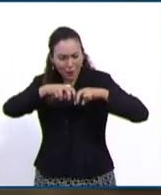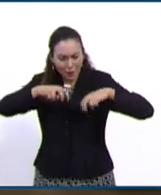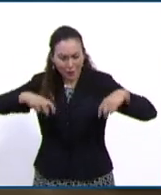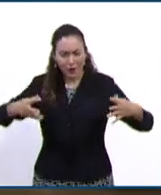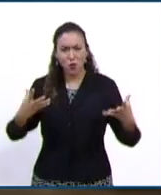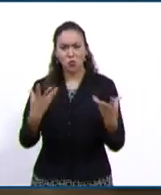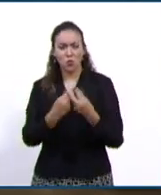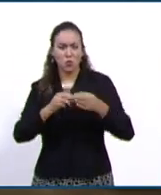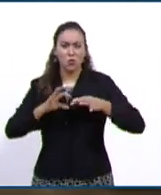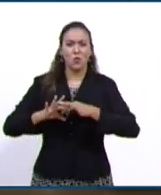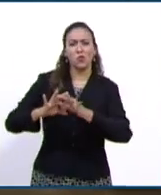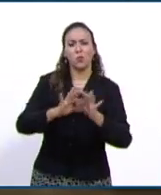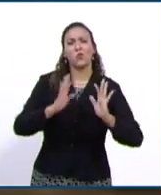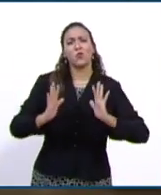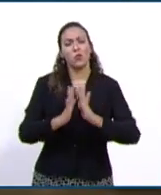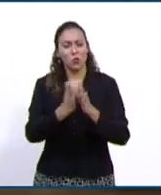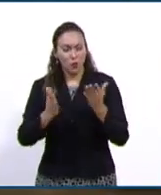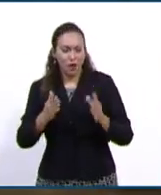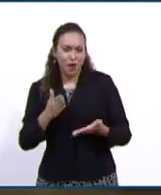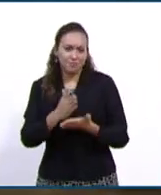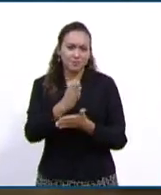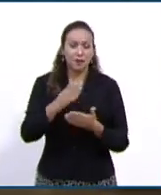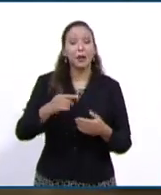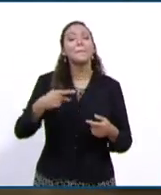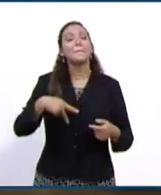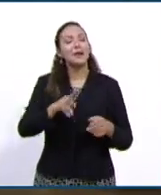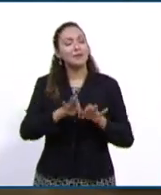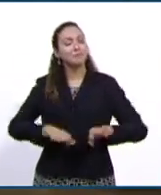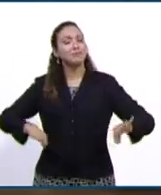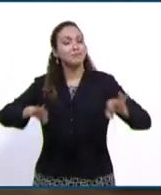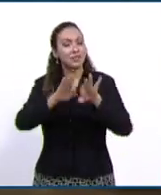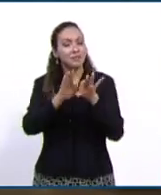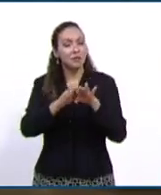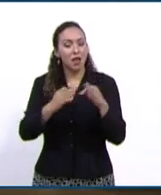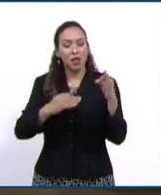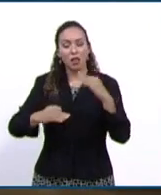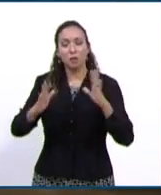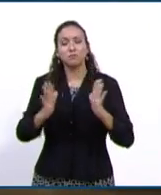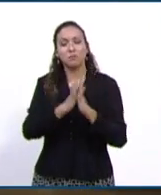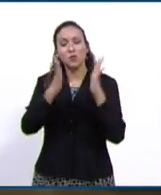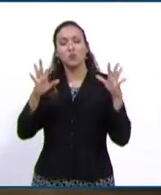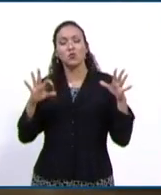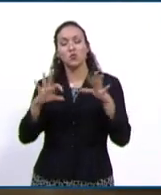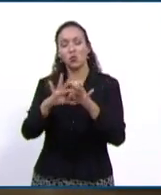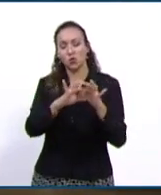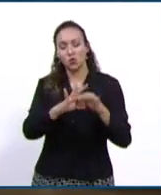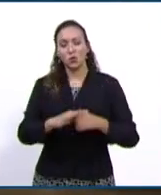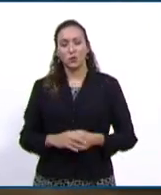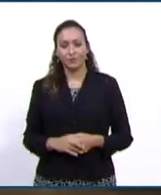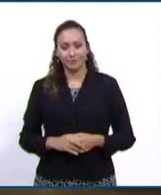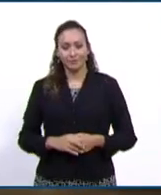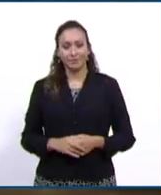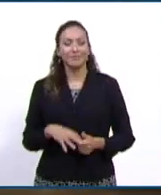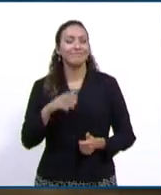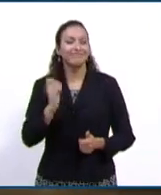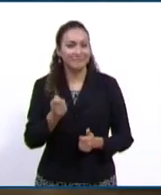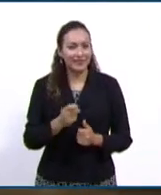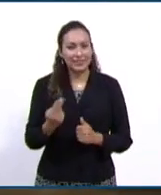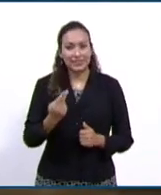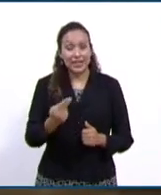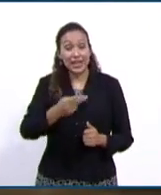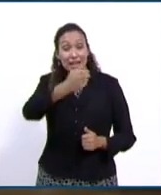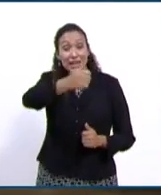de participación activa y colaborativa. En suma, necesitamos sacar lo mejor